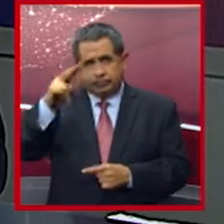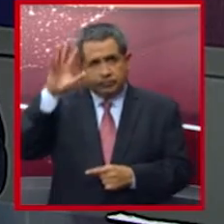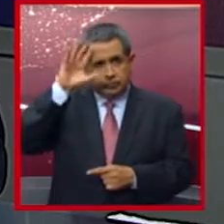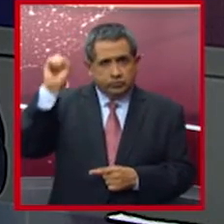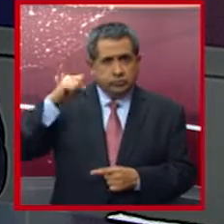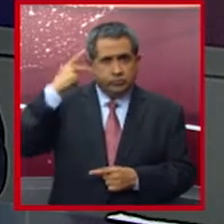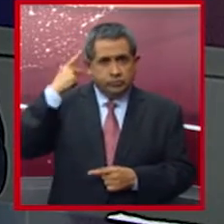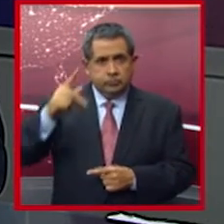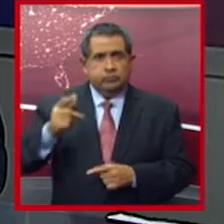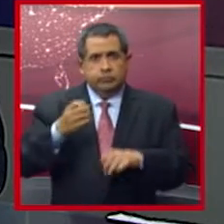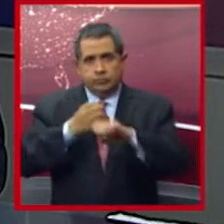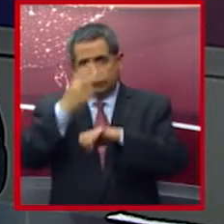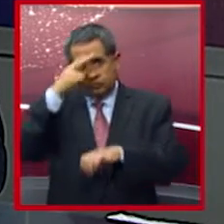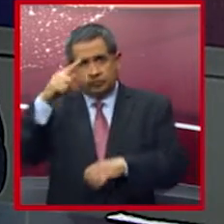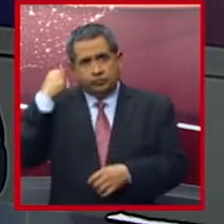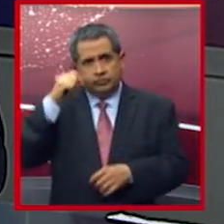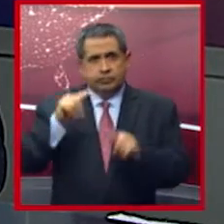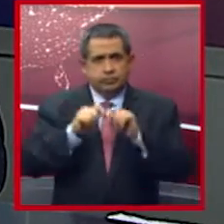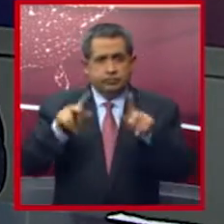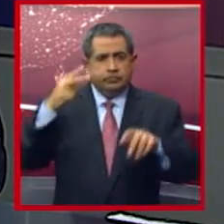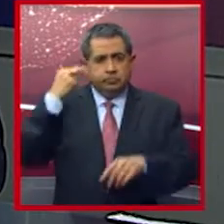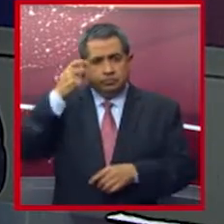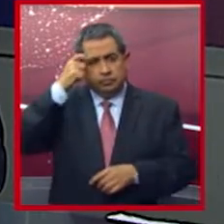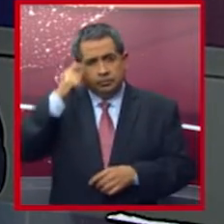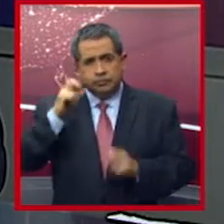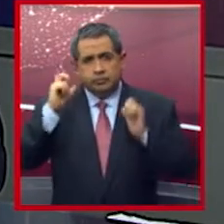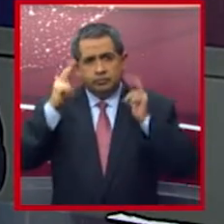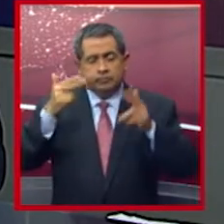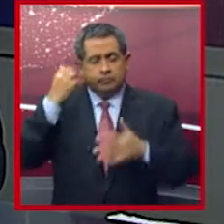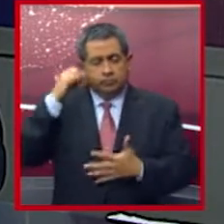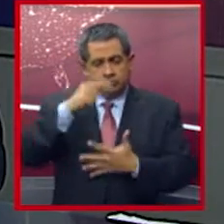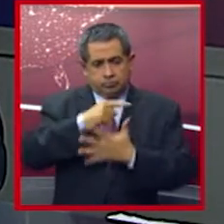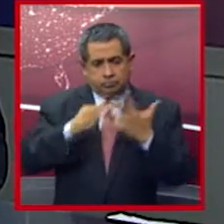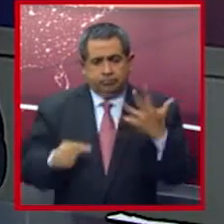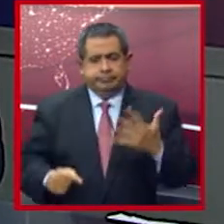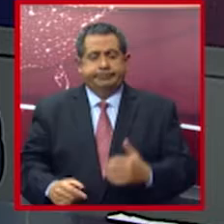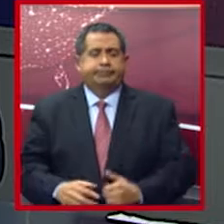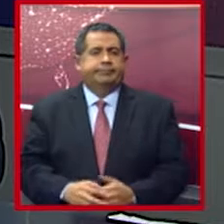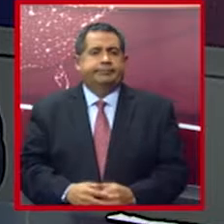de México, Tabasco, Tlaxcala, Veracruz, Guerrero, Chiapas y Oaxaca.